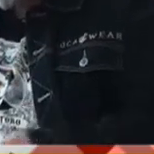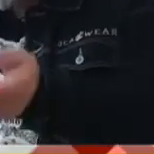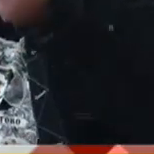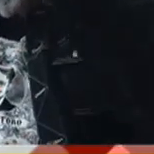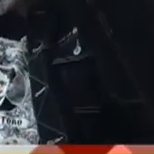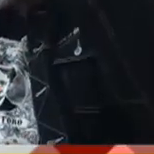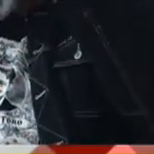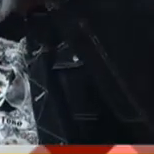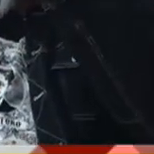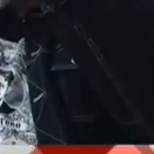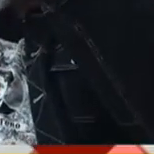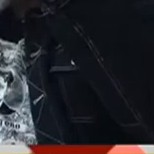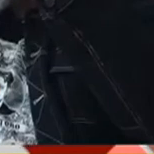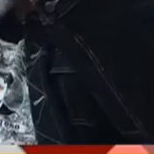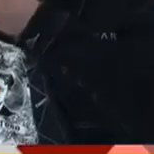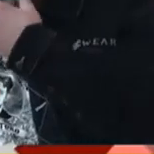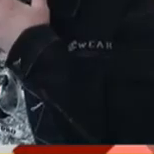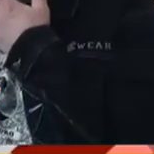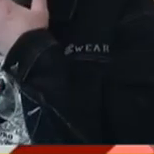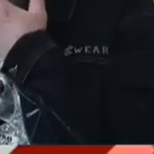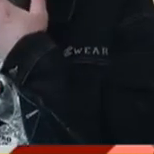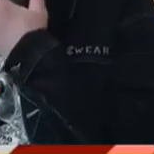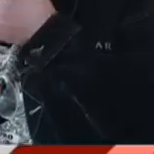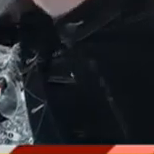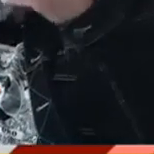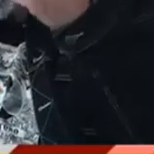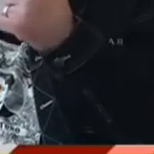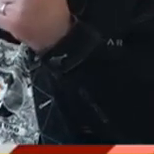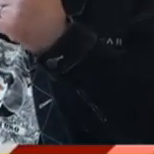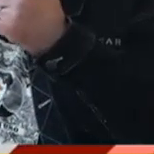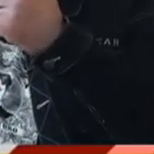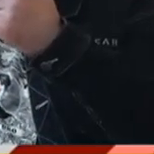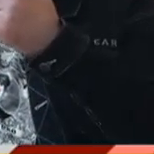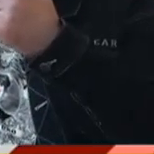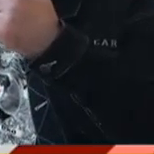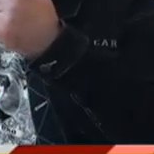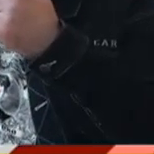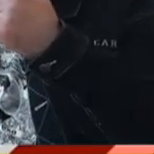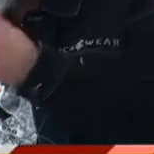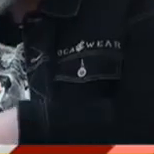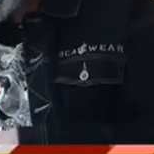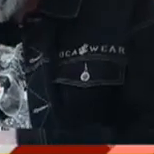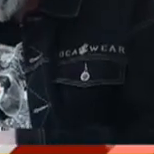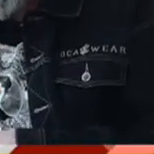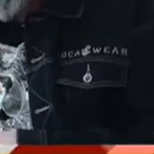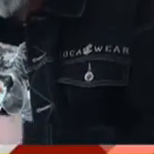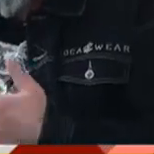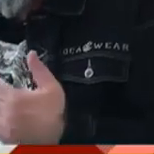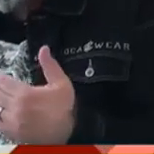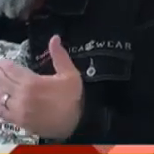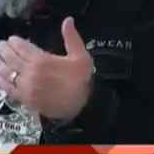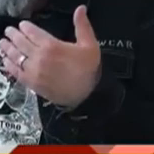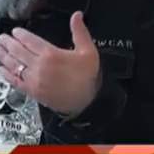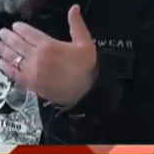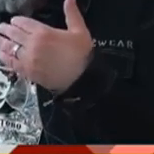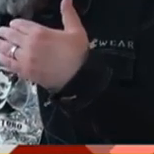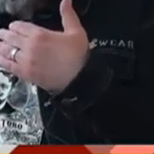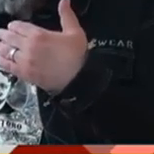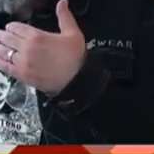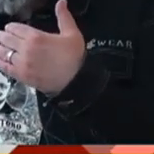Realmente se trata de una colección que te lleva al interior de su mente y entonces a aprender sobre su filmografía.